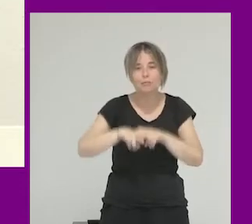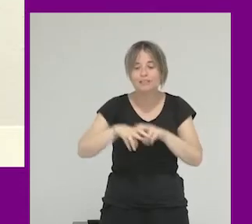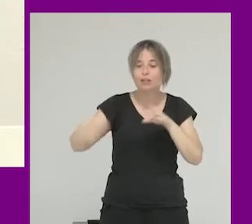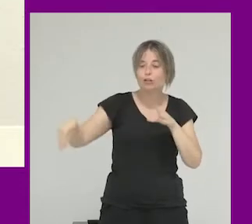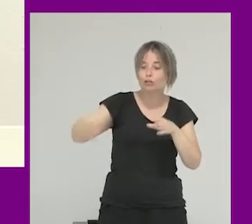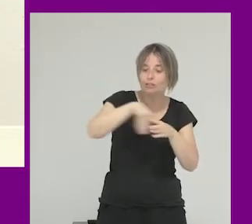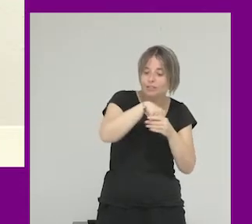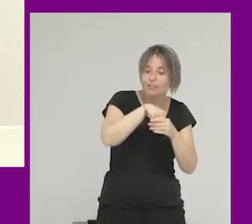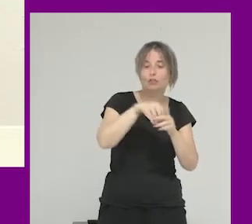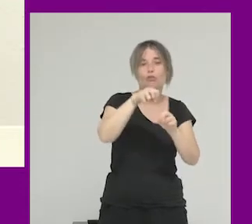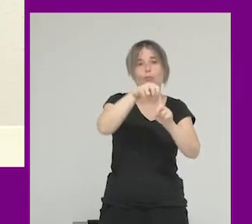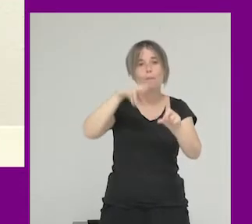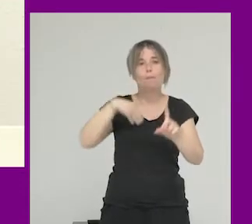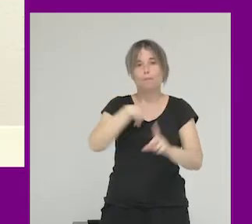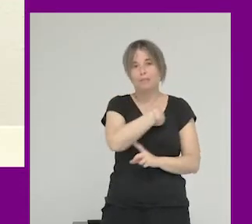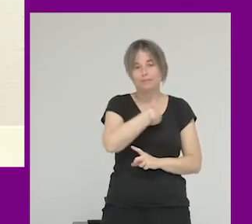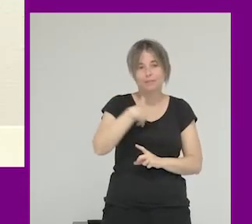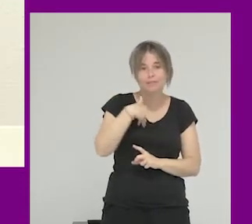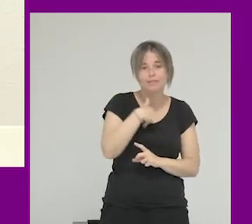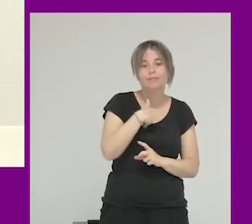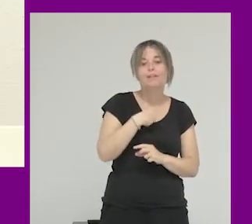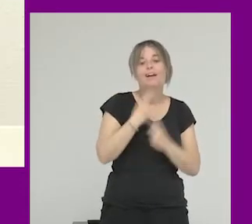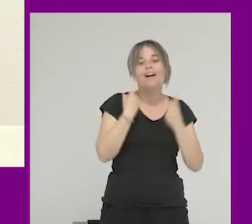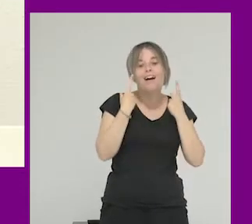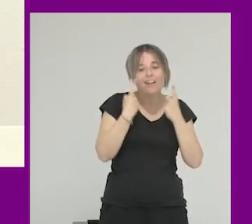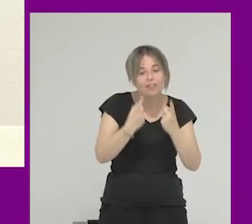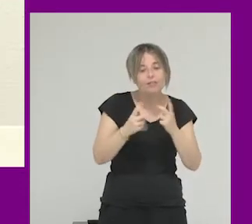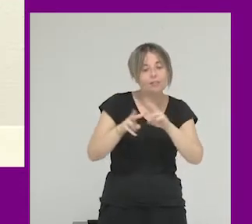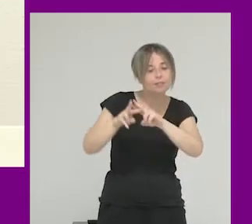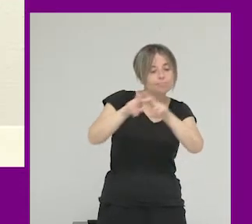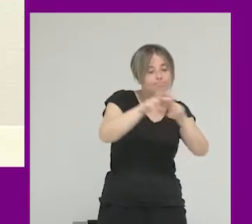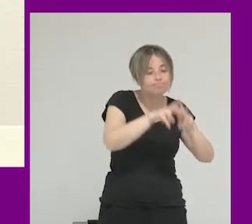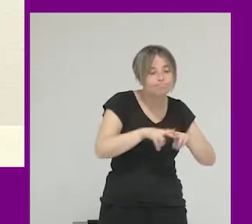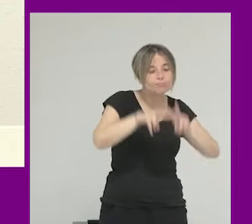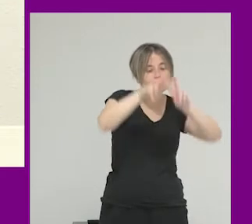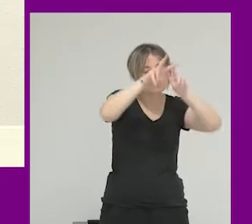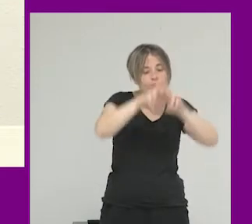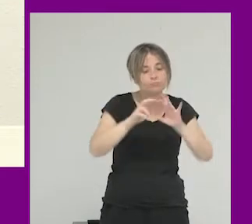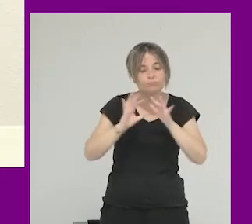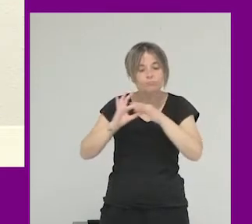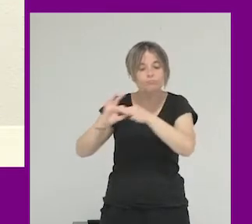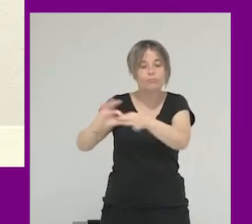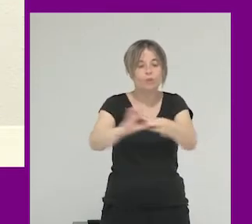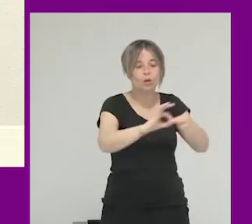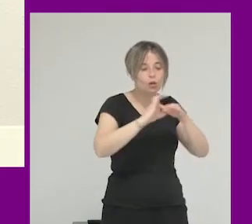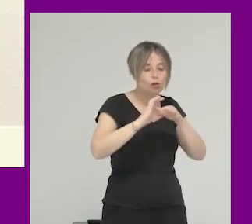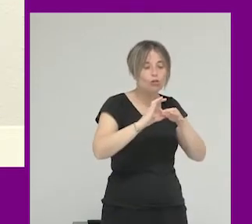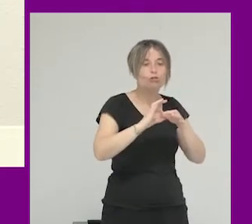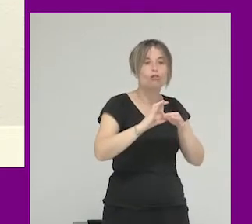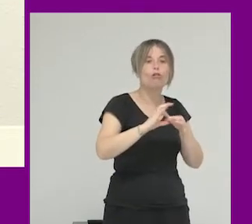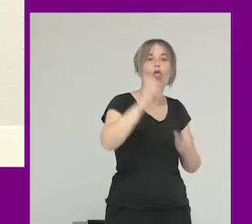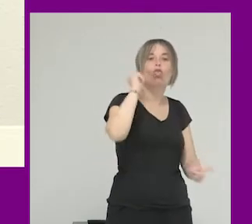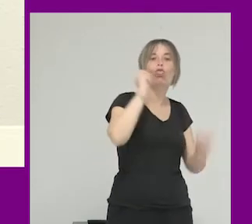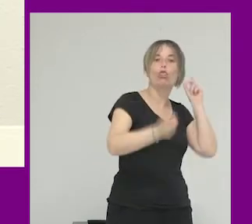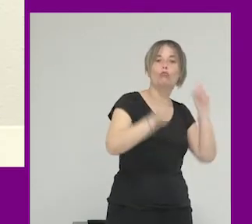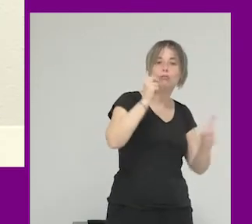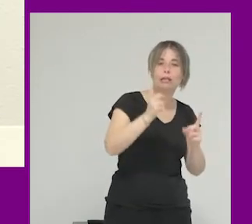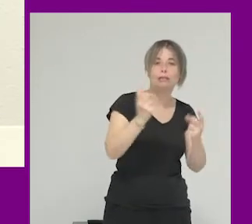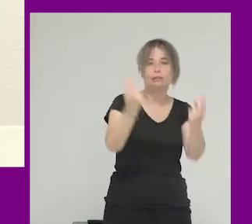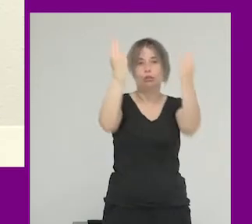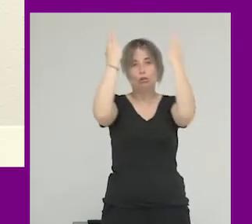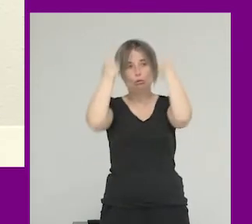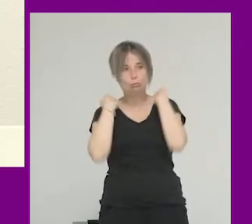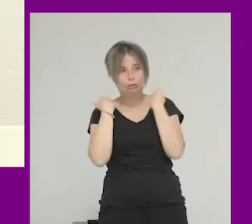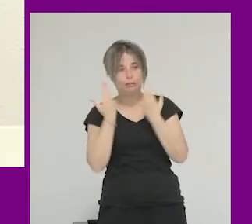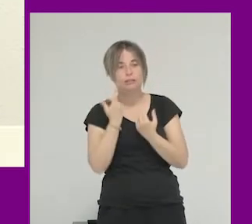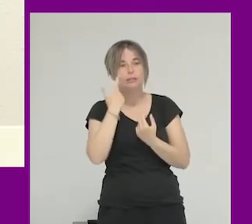introduce esa perspectiva es buscar esa relación entre dominantes y dominados y ver por qué,